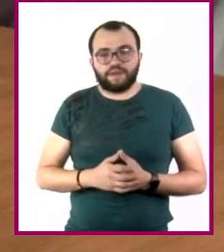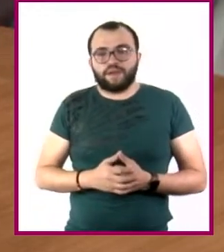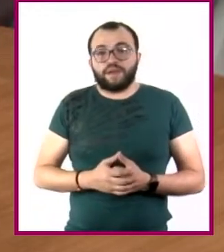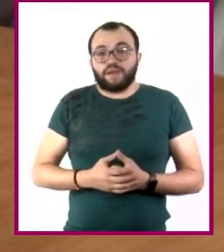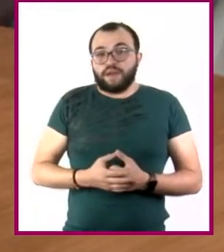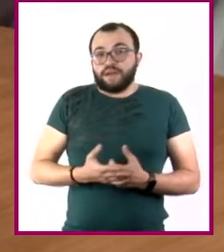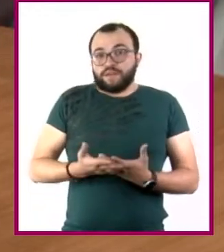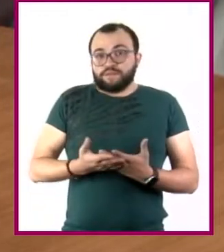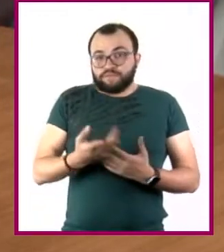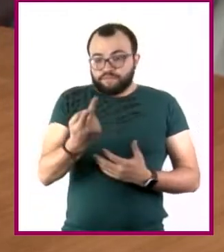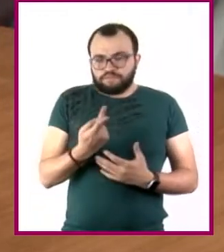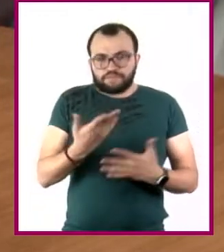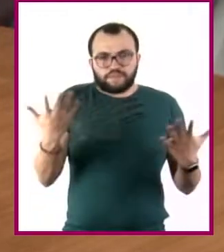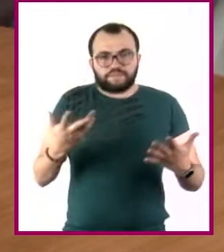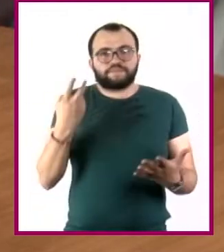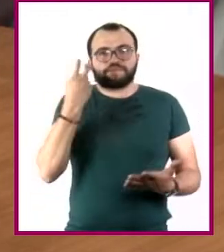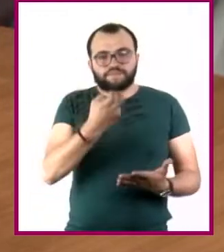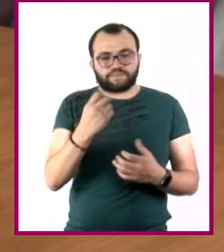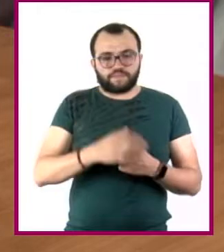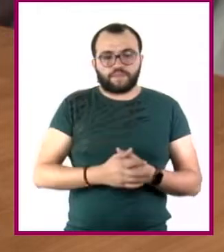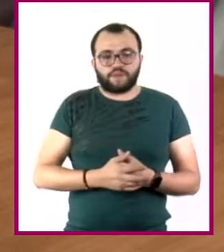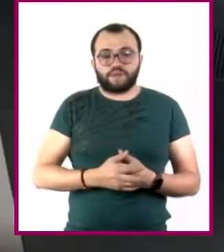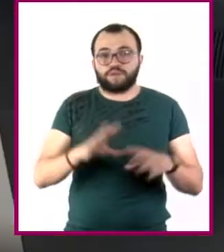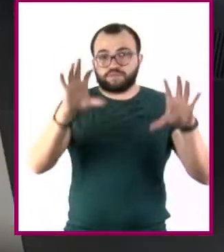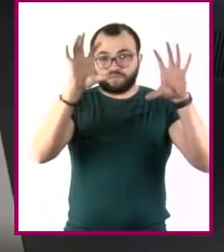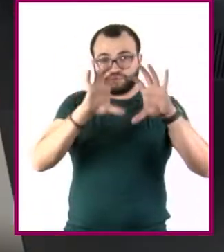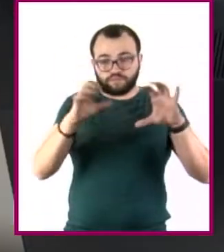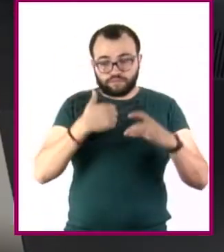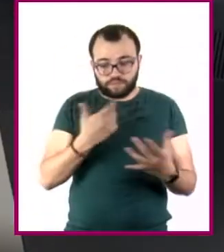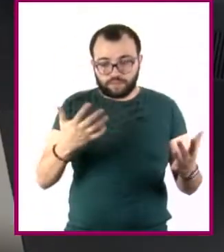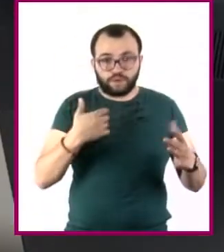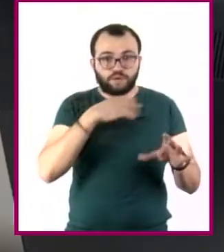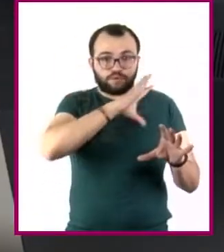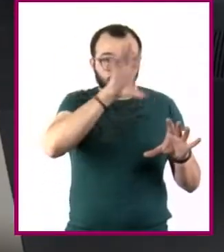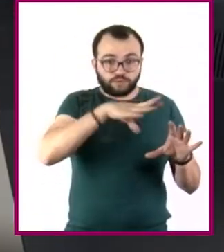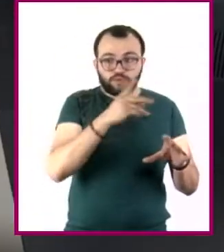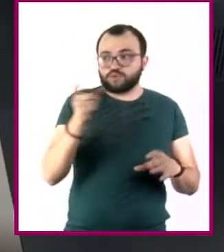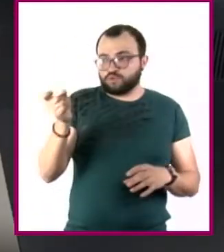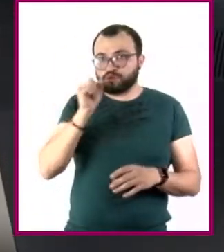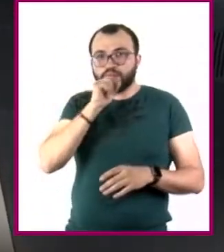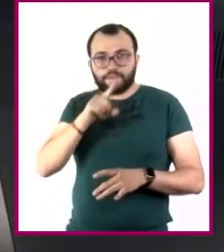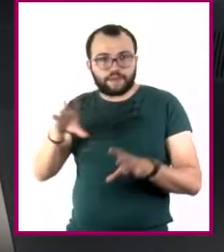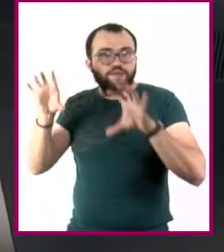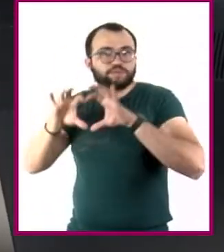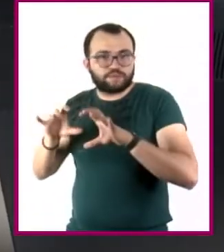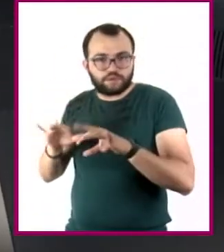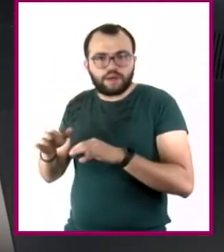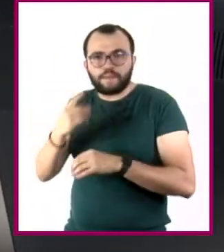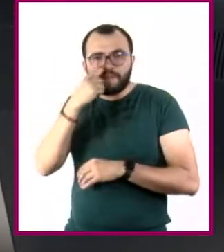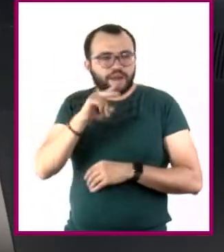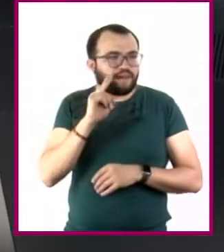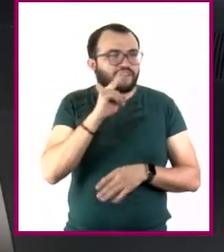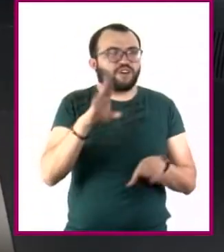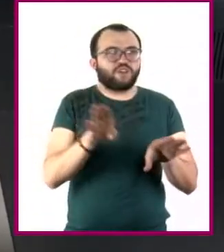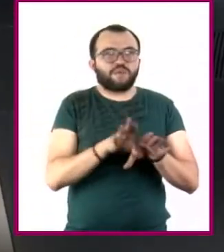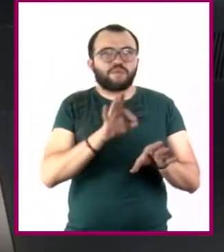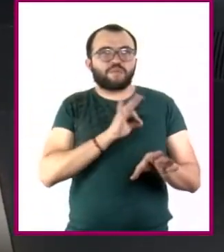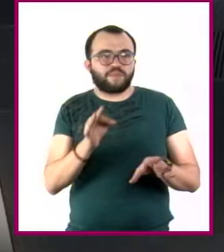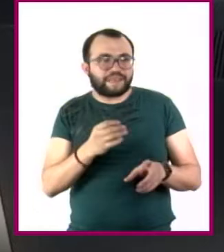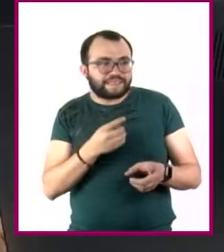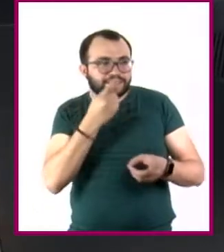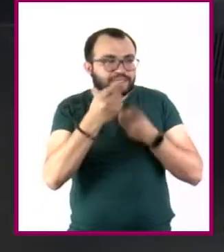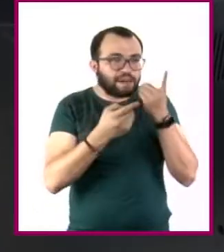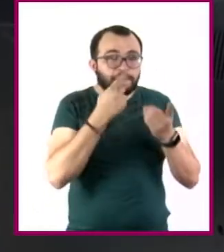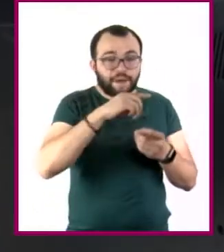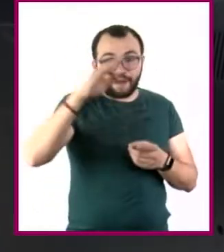estrategia. Cada quien toma una computadora y se pone a buscar argumentos para hacer que Filósofo cambie de opinión. Tenemos media